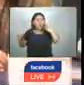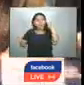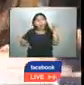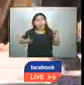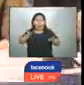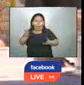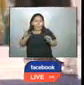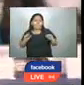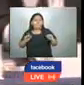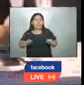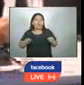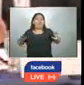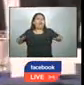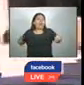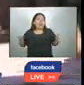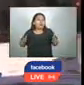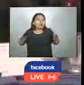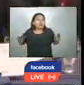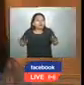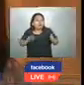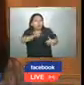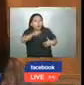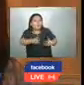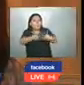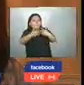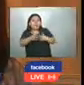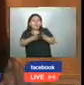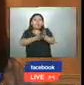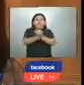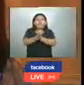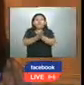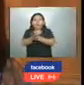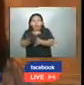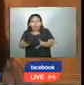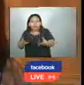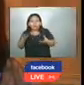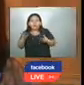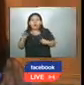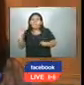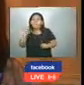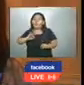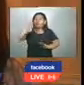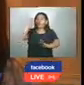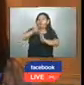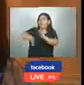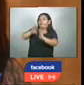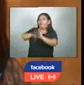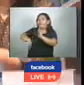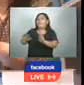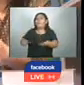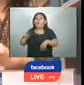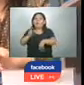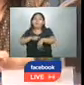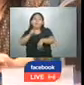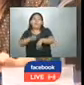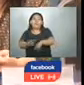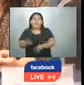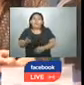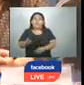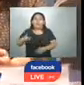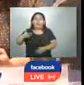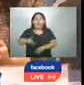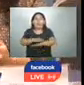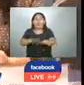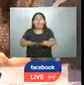un evento que pretende promover a las empresas interesadas en posicionar sus descuentos durante las festividades de fin de año.